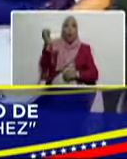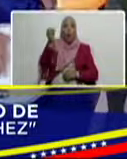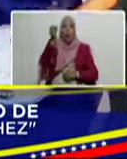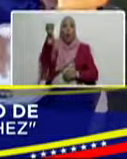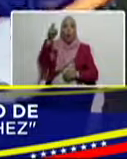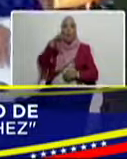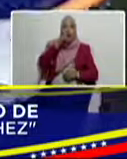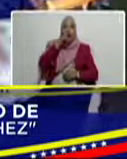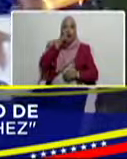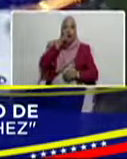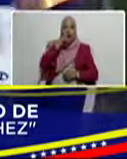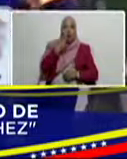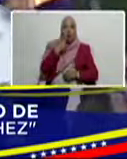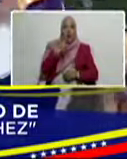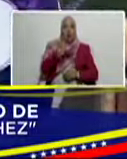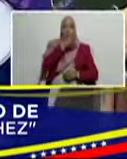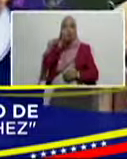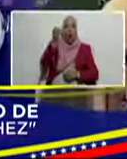¡Tambor!